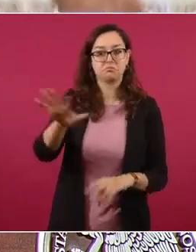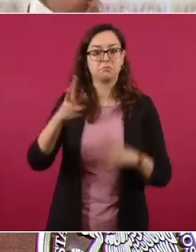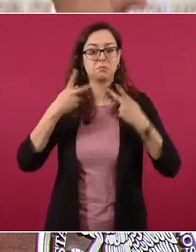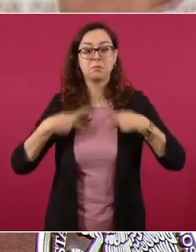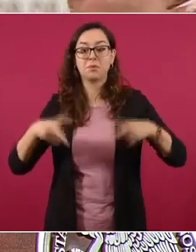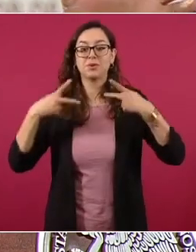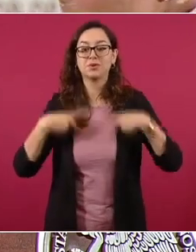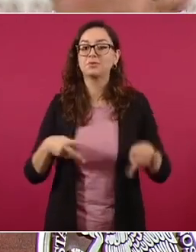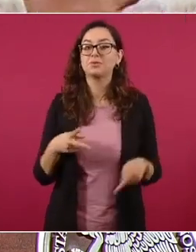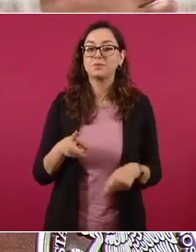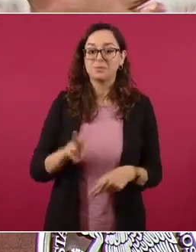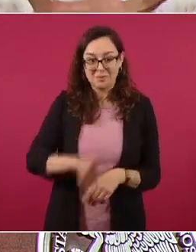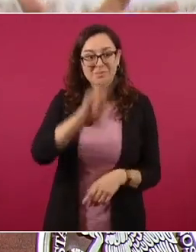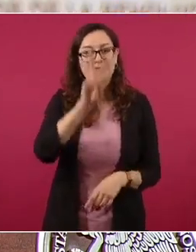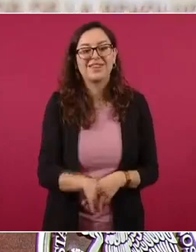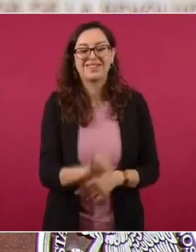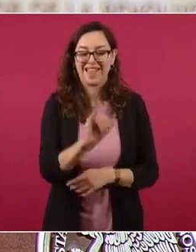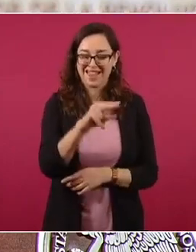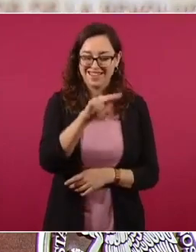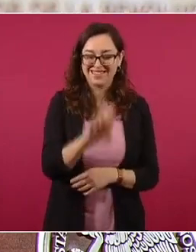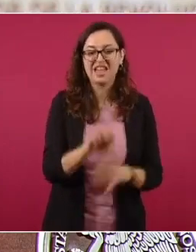Para que tengamos un órgano electoral